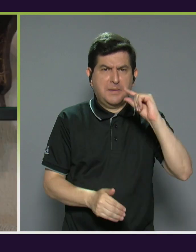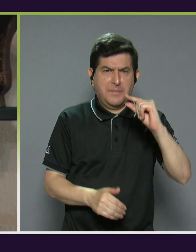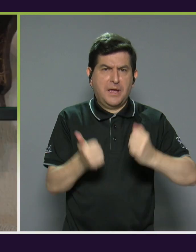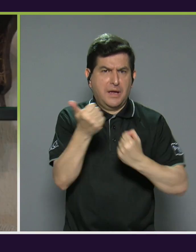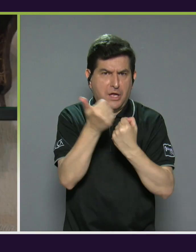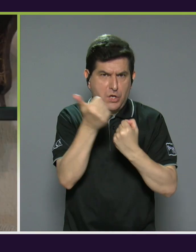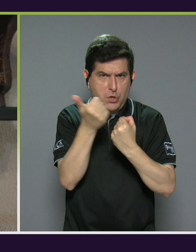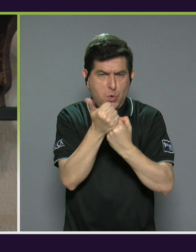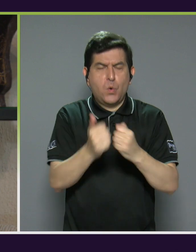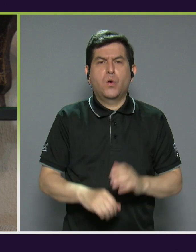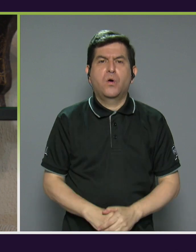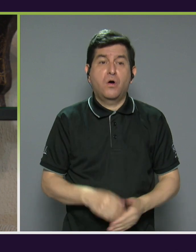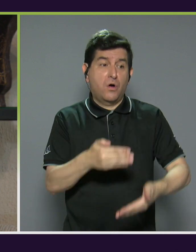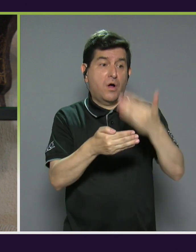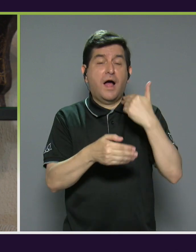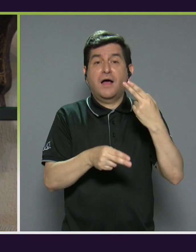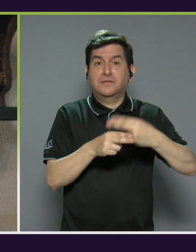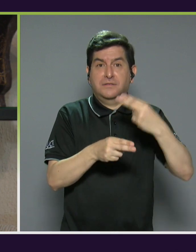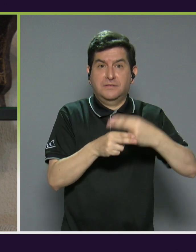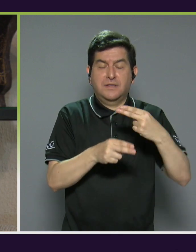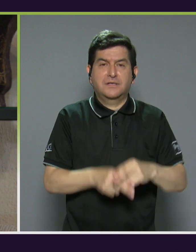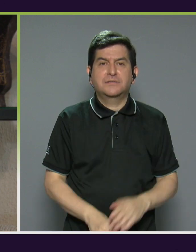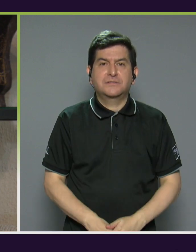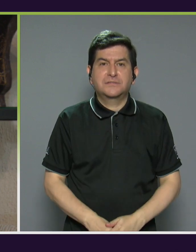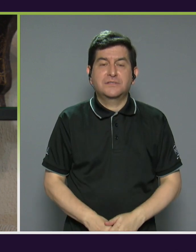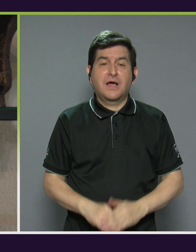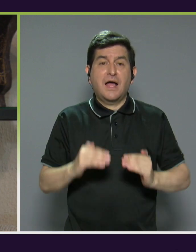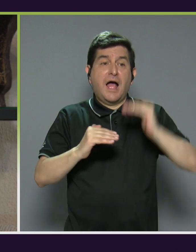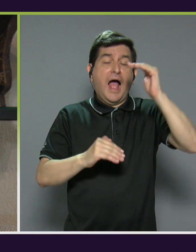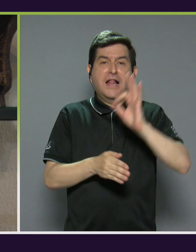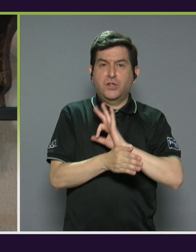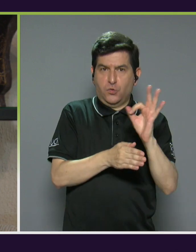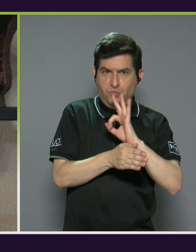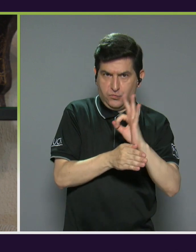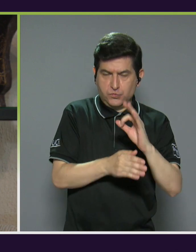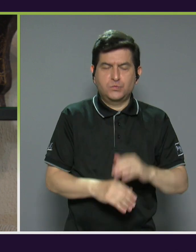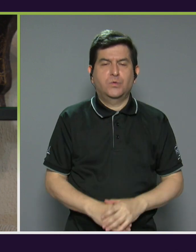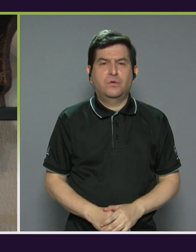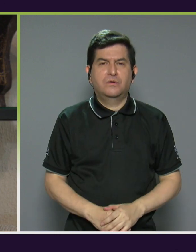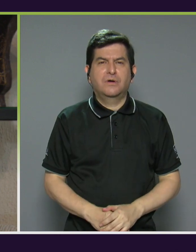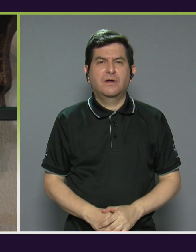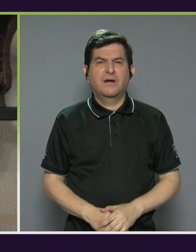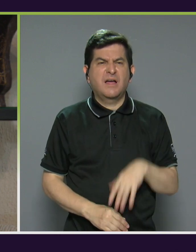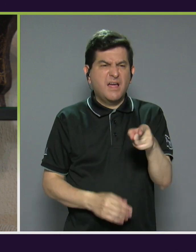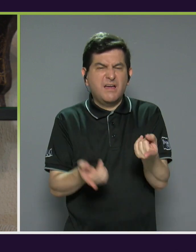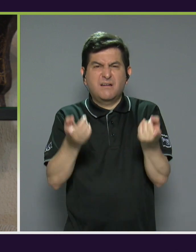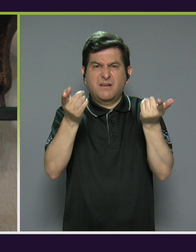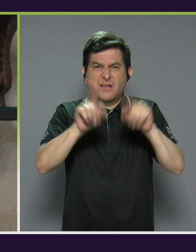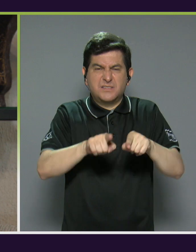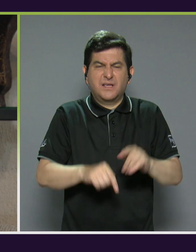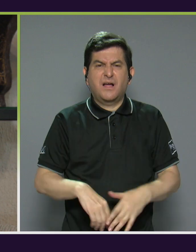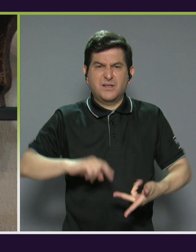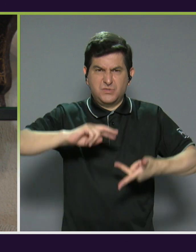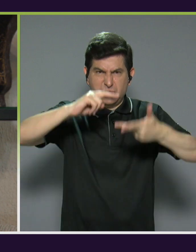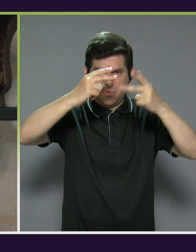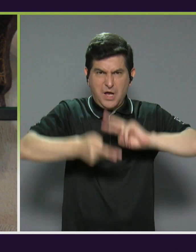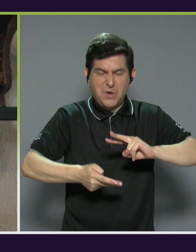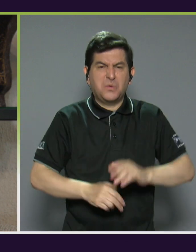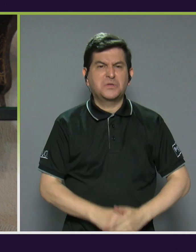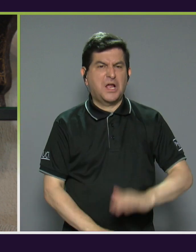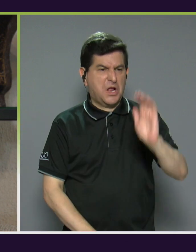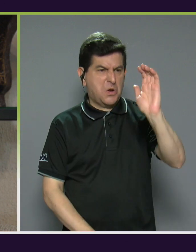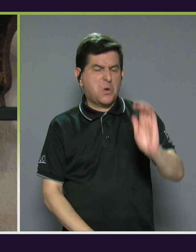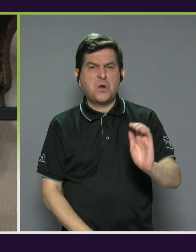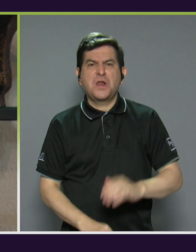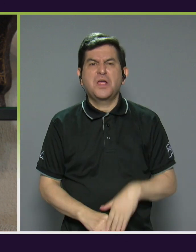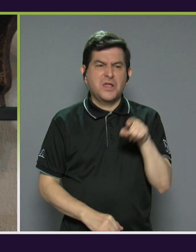muy pequeño de apoyo, ¿verdad? O sea, lo que antes se llamaba alto funcionamiento, entonces que contrariamente se ve